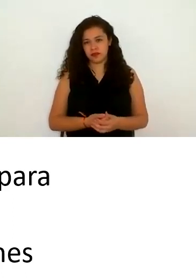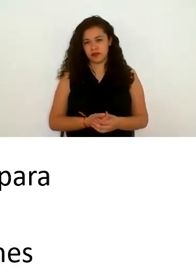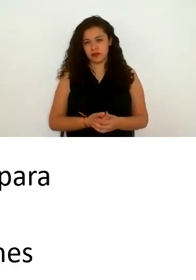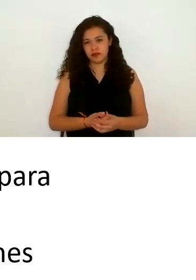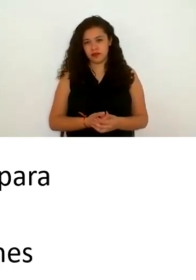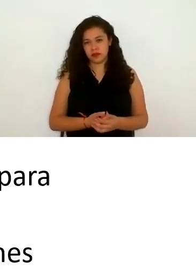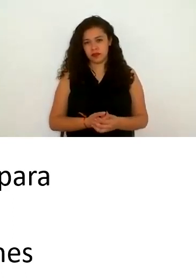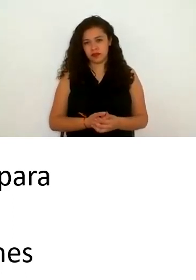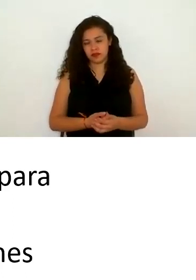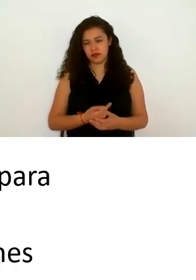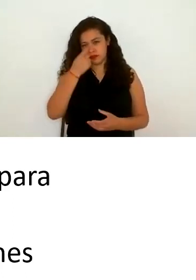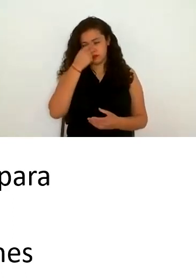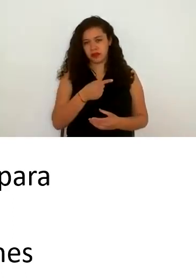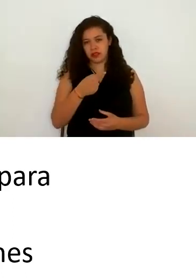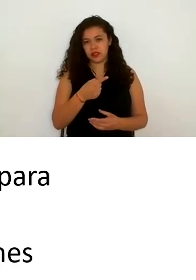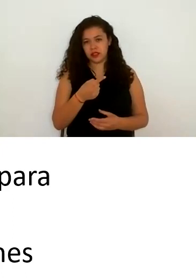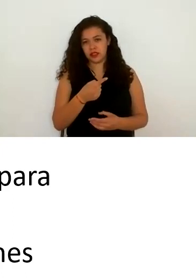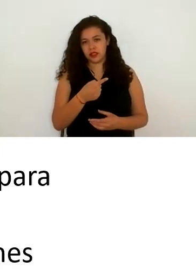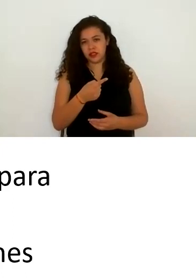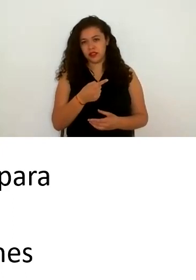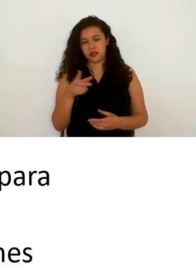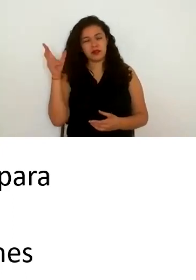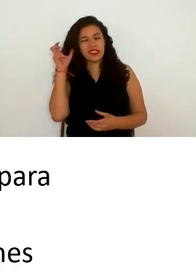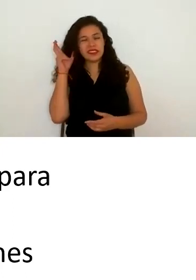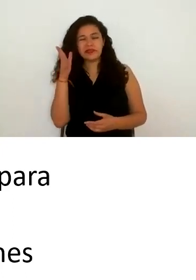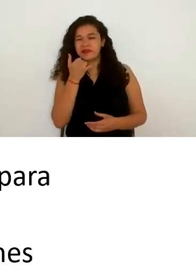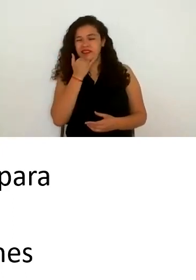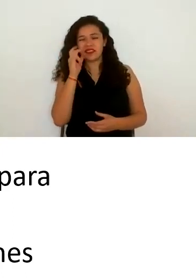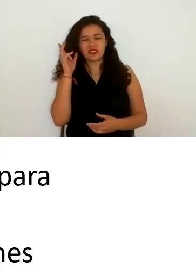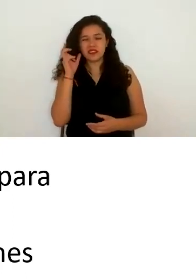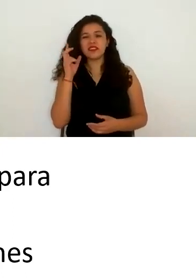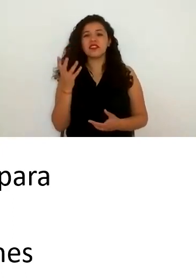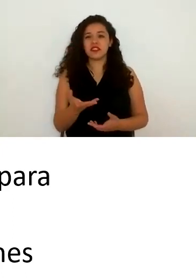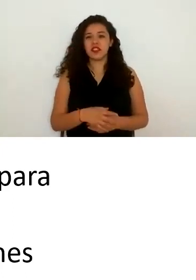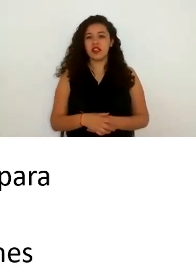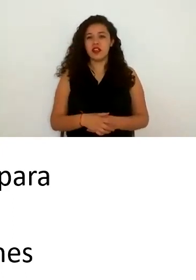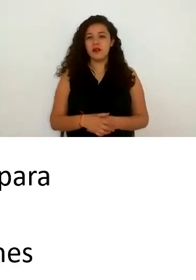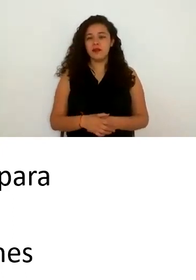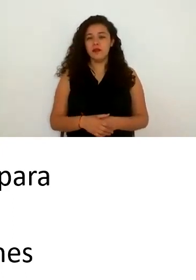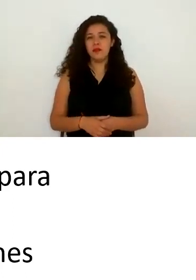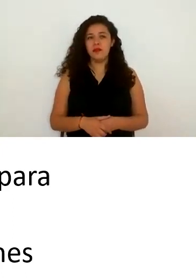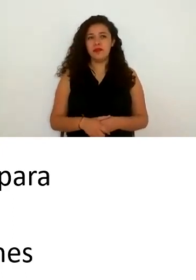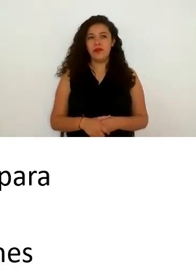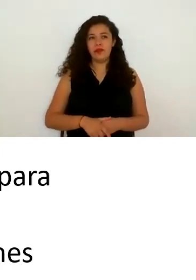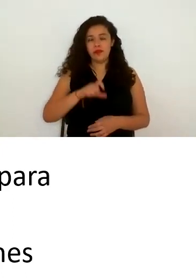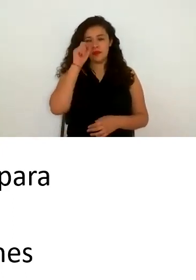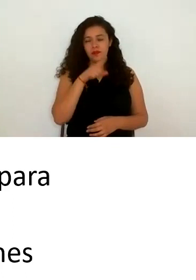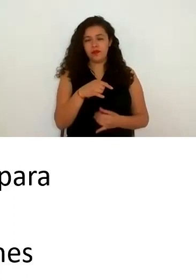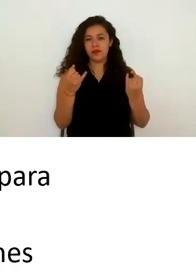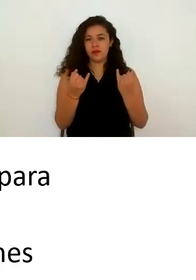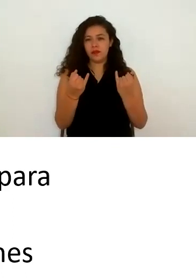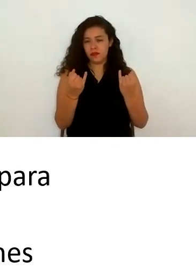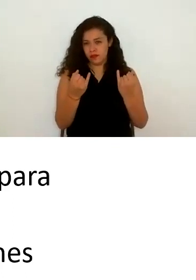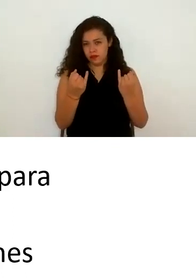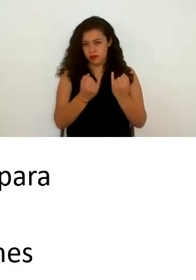engrapar estos documentos para no perder el orden. Esto también no lo podemos erradicar al 100%, pero